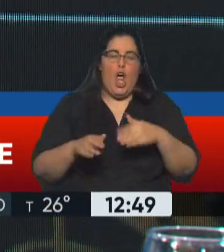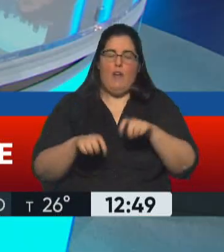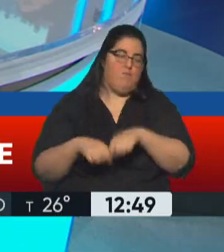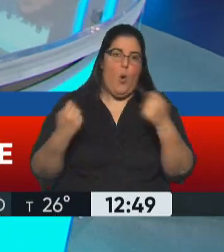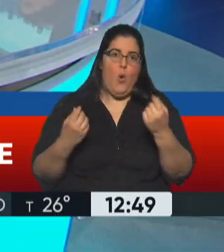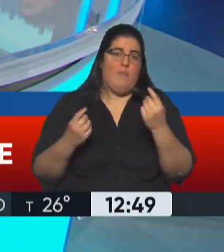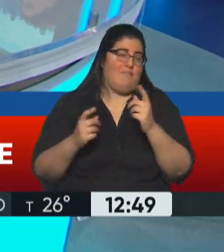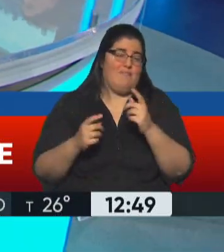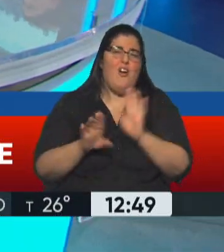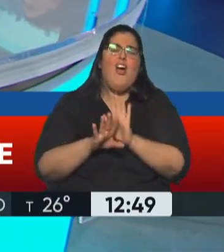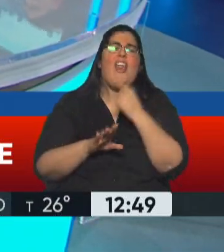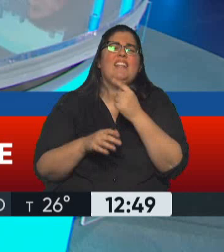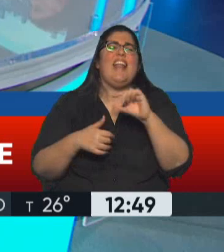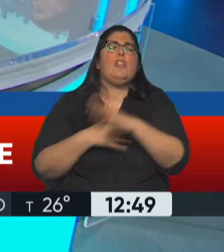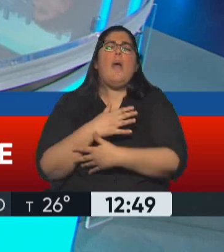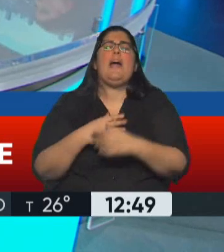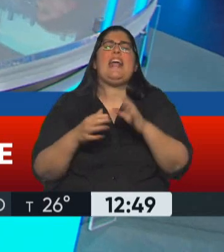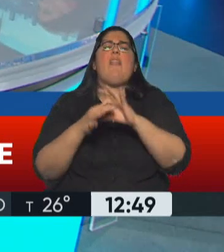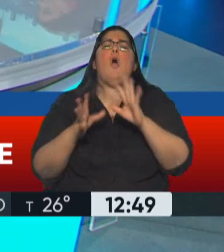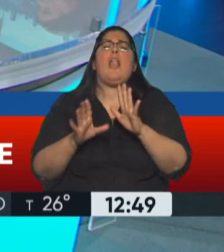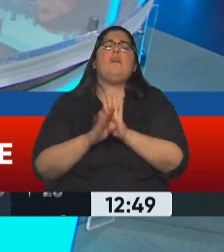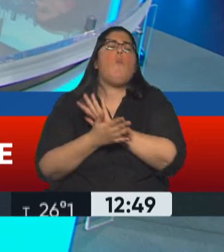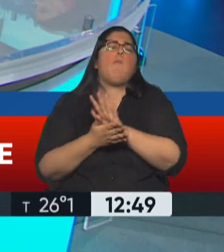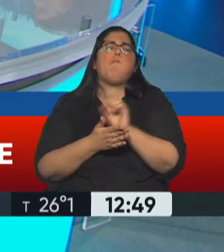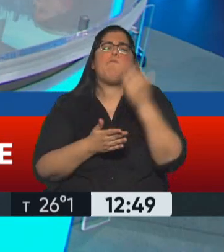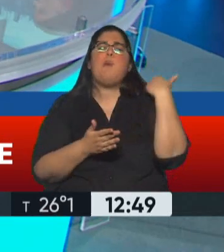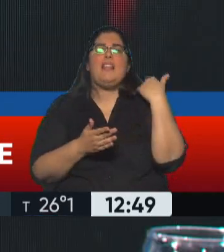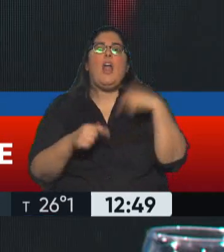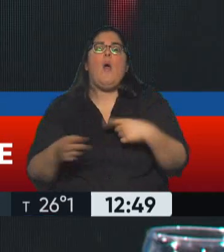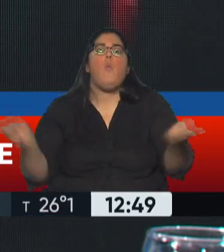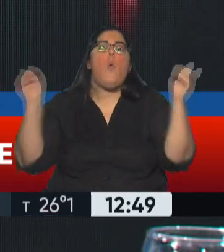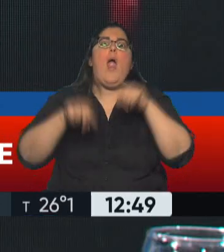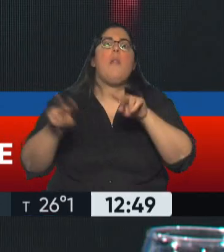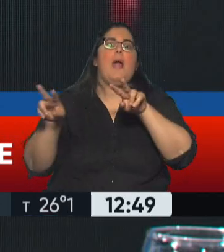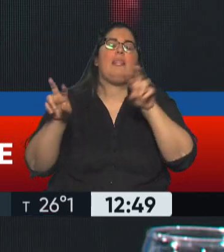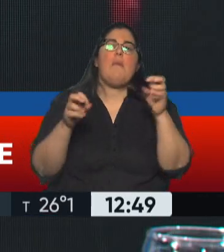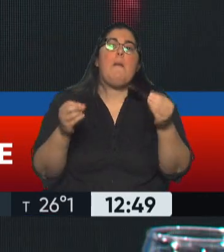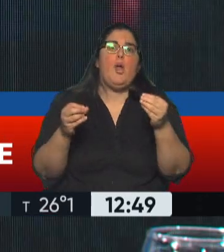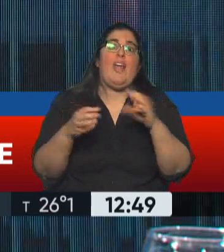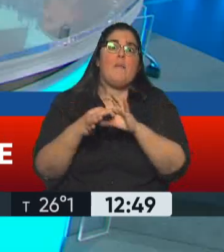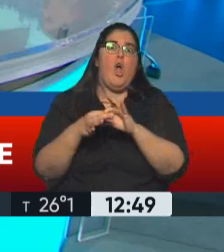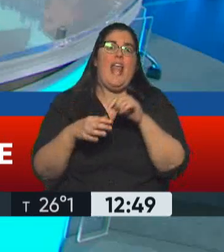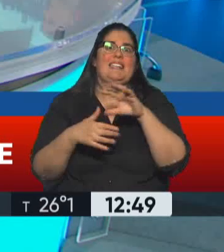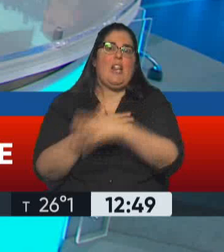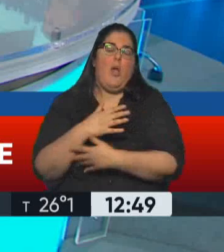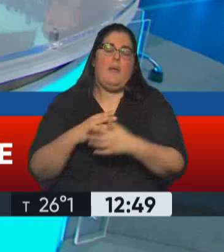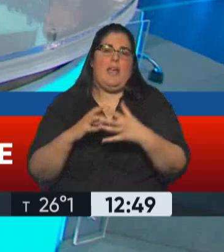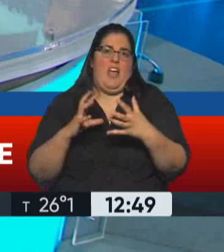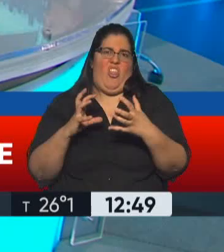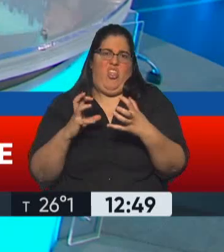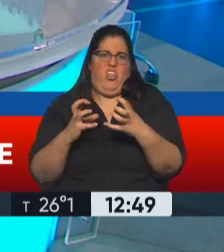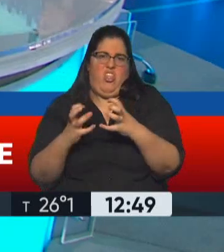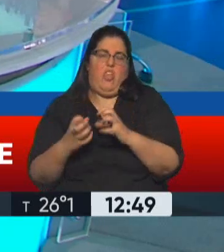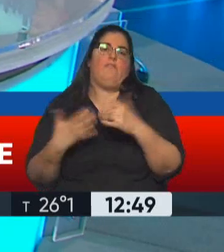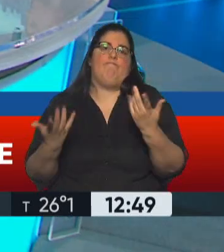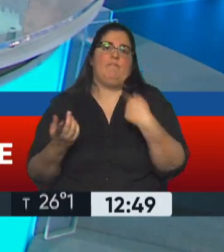que era una cuestión que estaba resuelta en América Latina, recupera centralidad porque efectivamente hay temblores democráticos. Está crujiendo la democracia latinoamericana y se ve también en la ONU, que